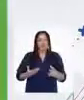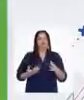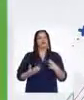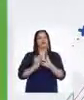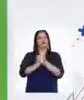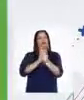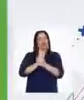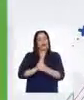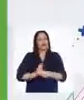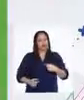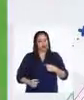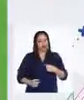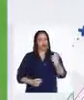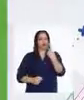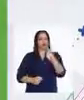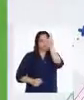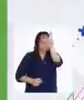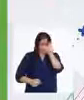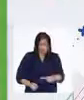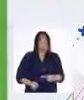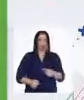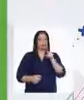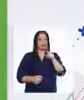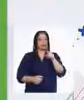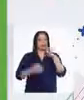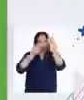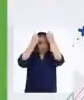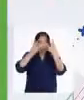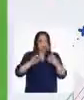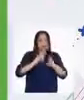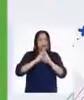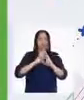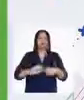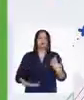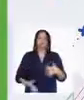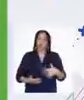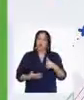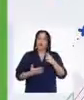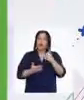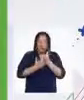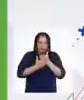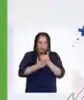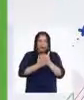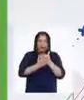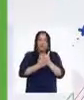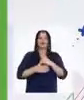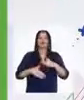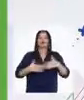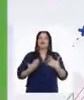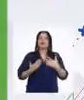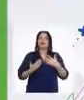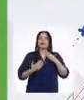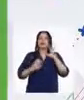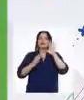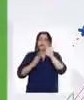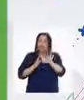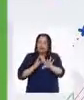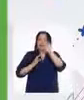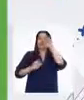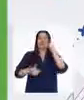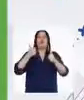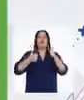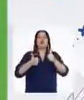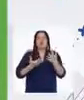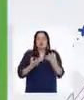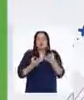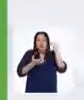hacen único como ser humano? Esa información, ese resultado, es lo que te va a facilitar de que tú logres descubrir tu